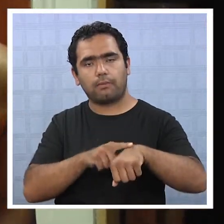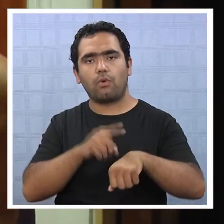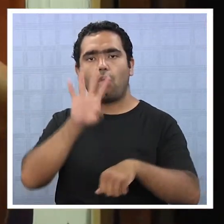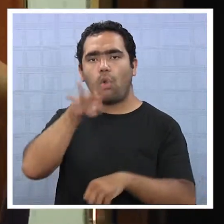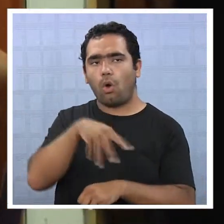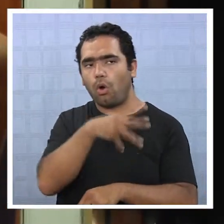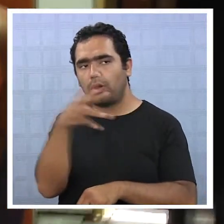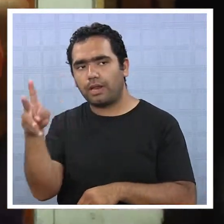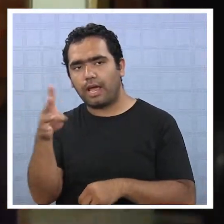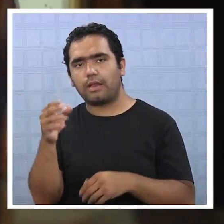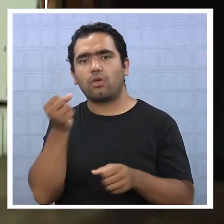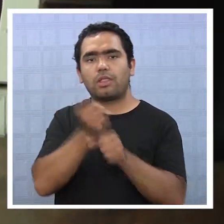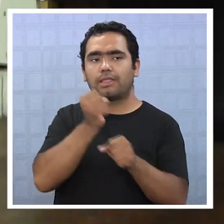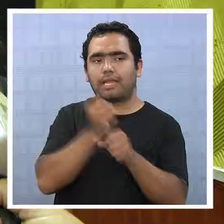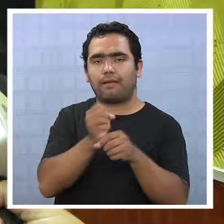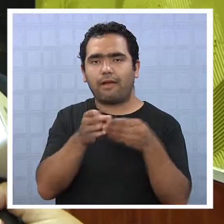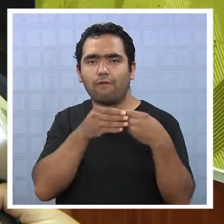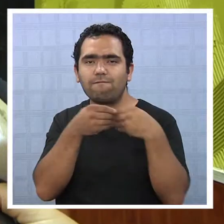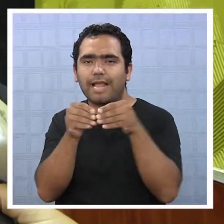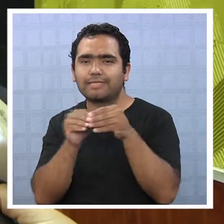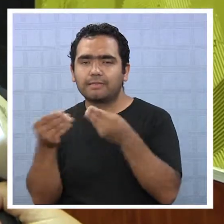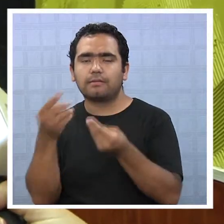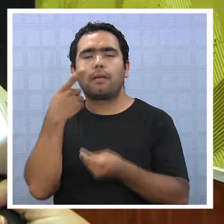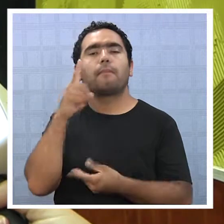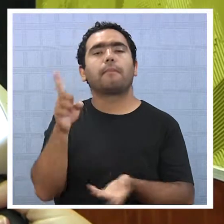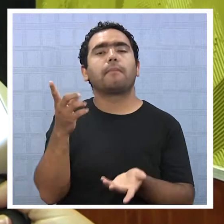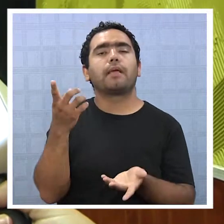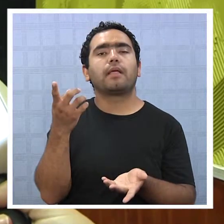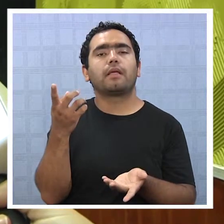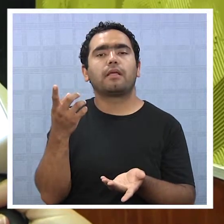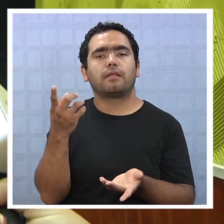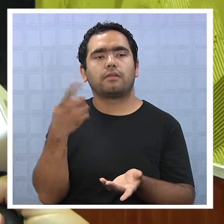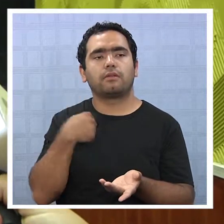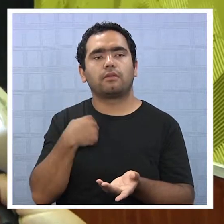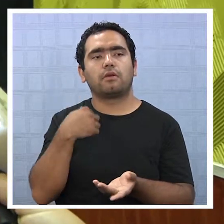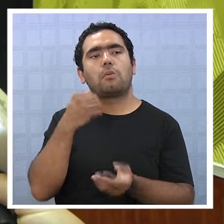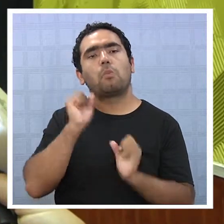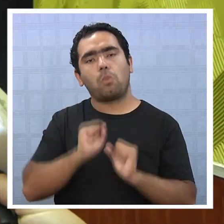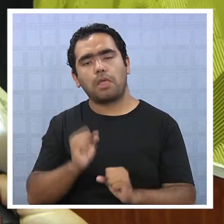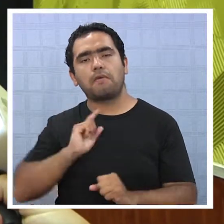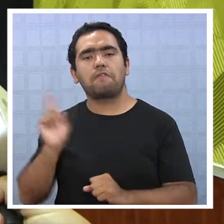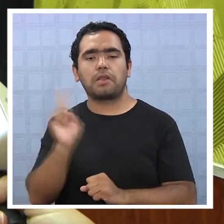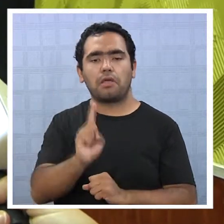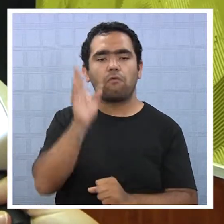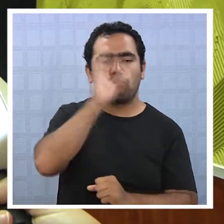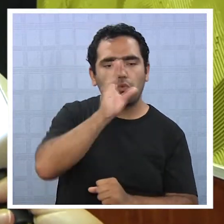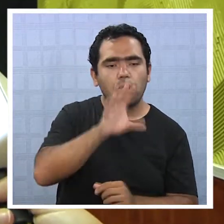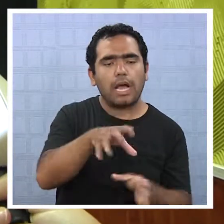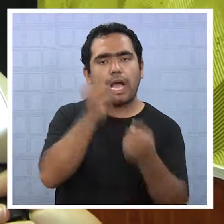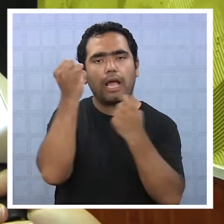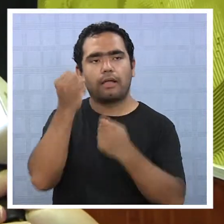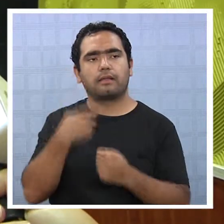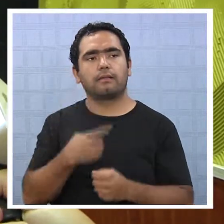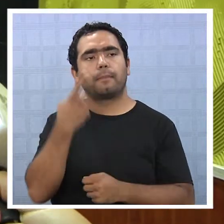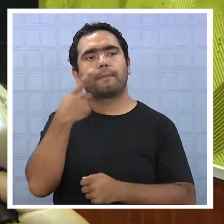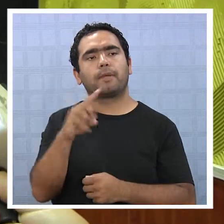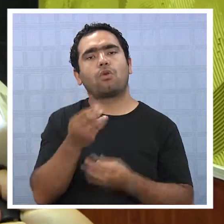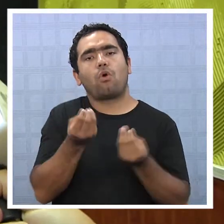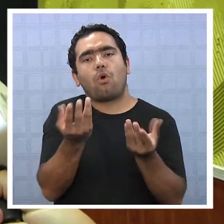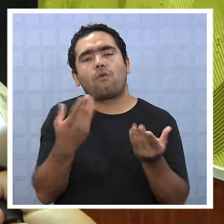horario flexible de trabajo, pero lo que me permite también poder venir a buscarla, dejarla.